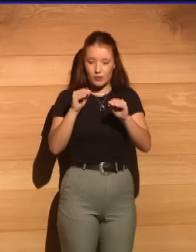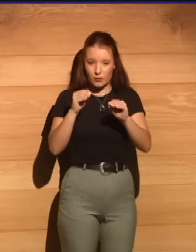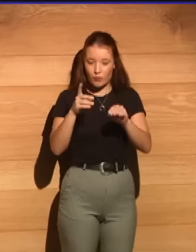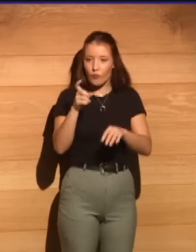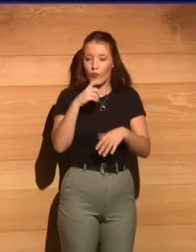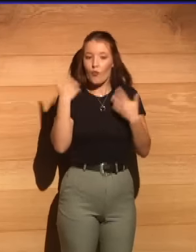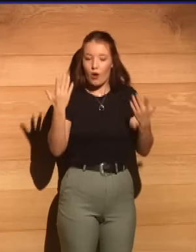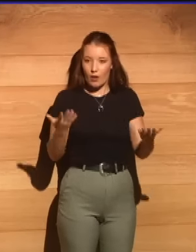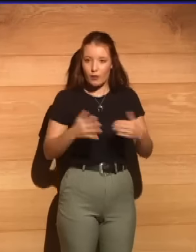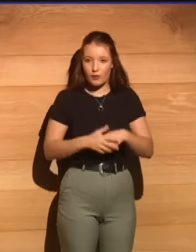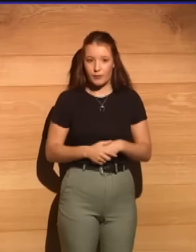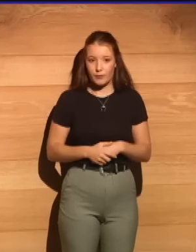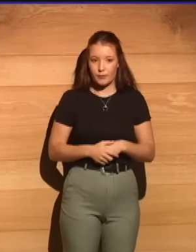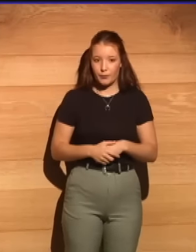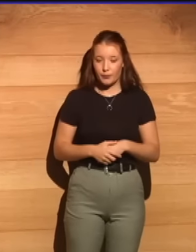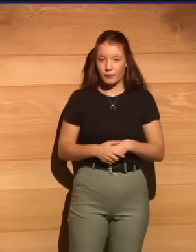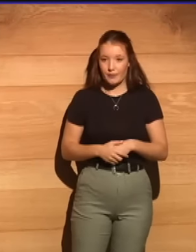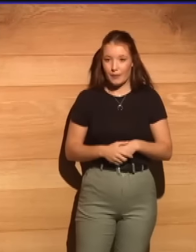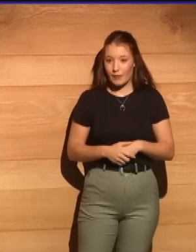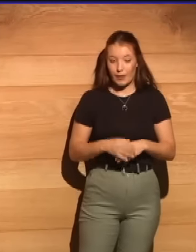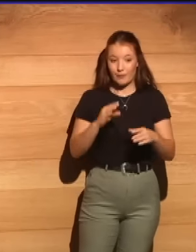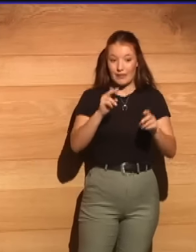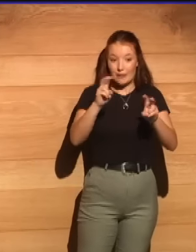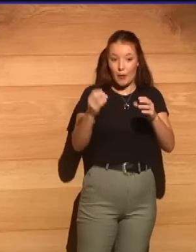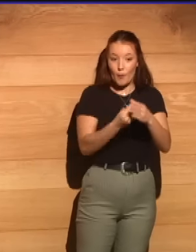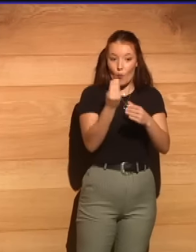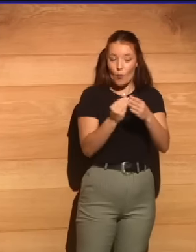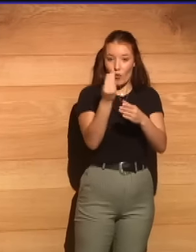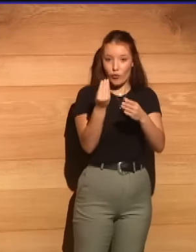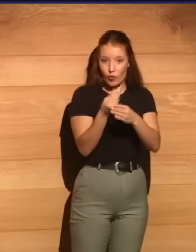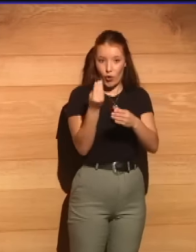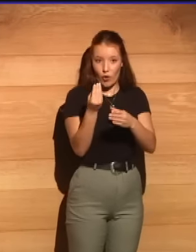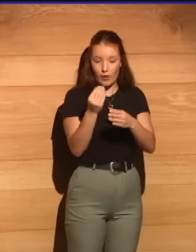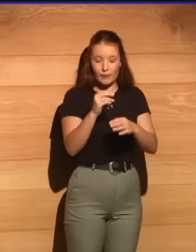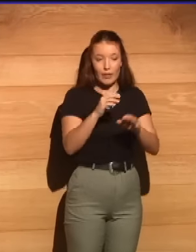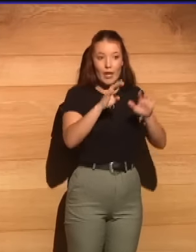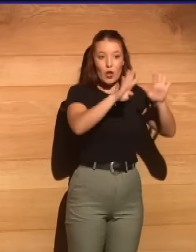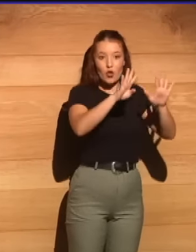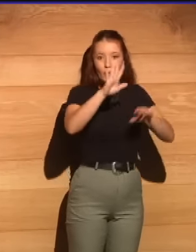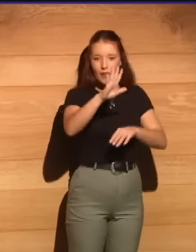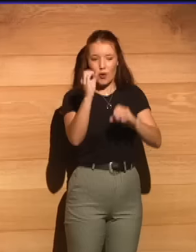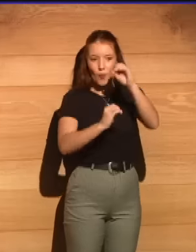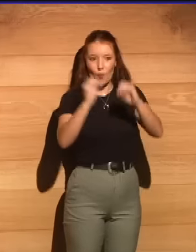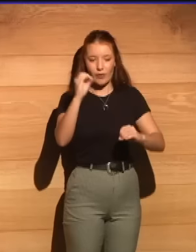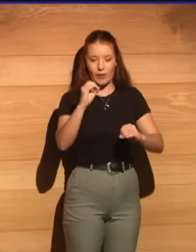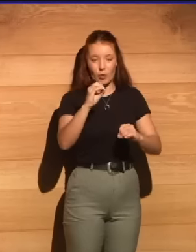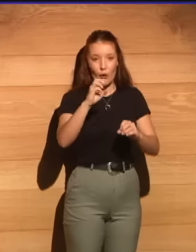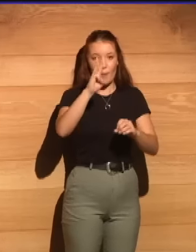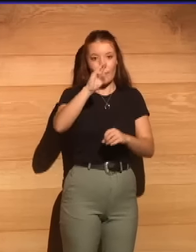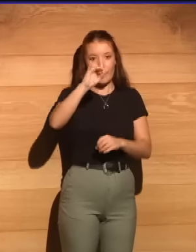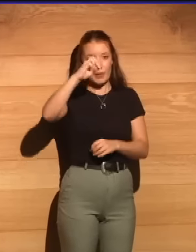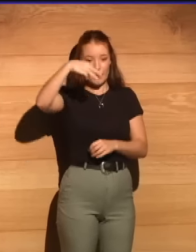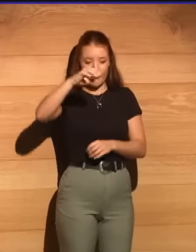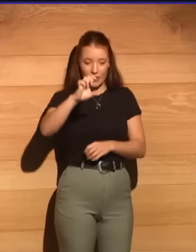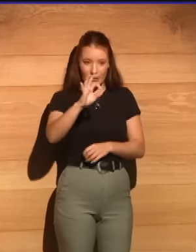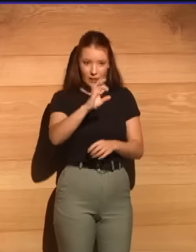el 95% de este tejido productivo son pymes, son autónomos, ¿qué tipo de planes